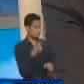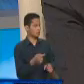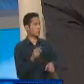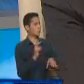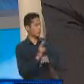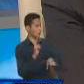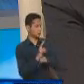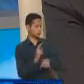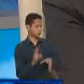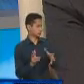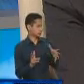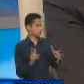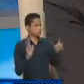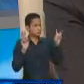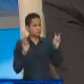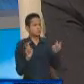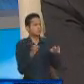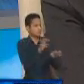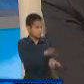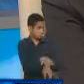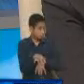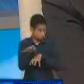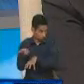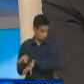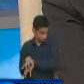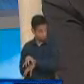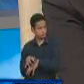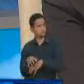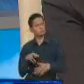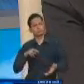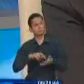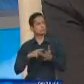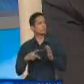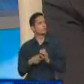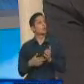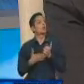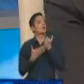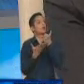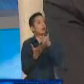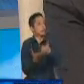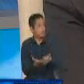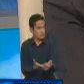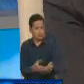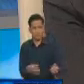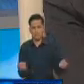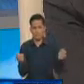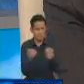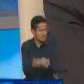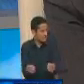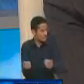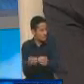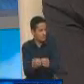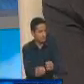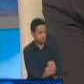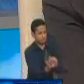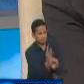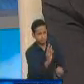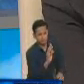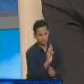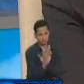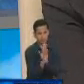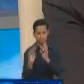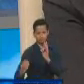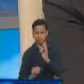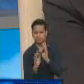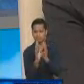uso de transgénico en el sector agrícola no solamente que puede mejorar la productividad de la tierra, del sector agrícola,